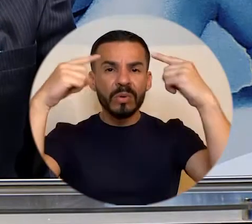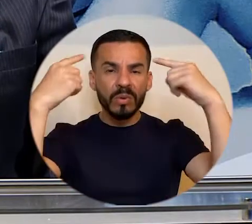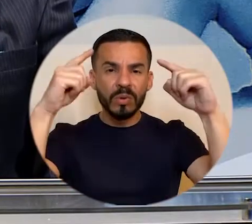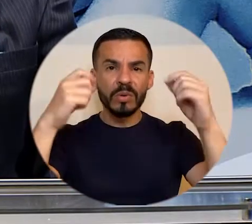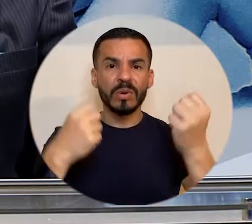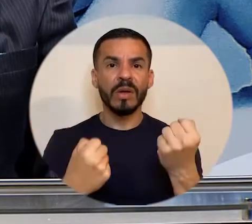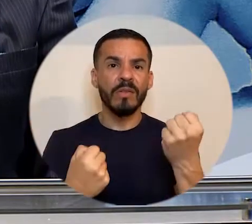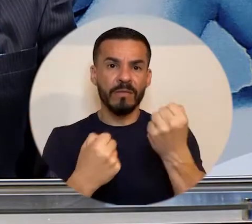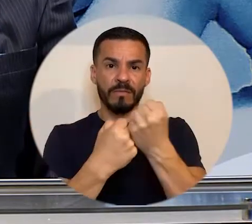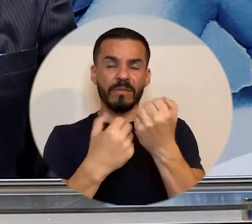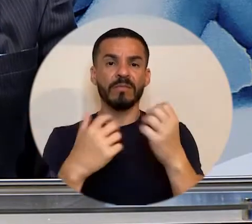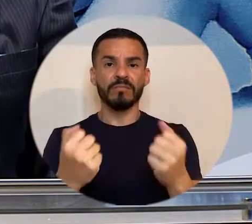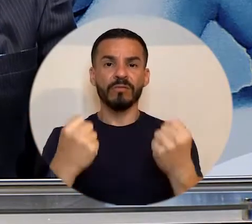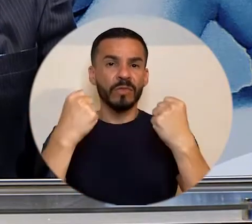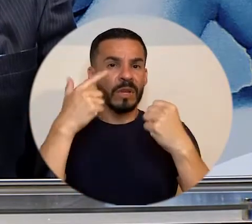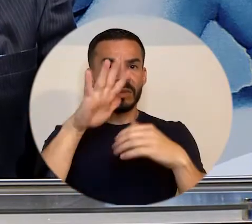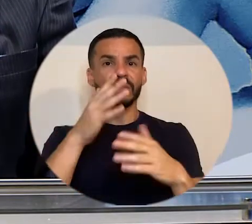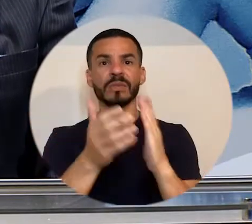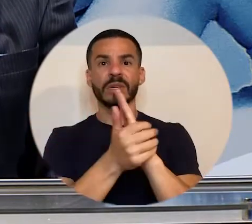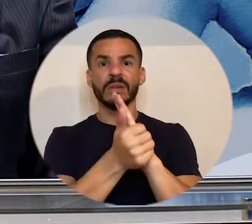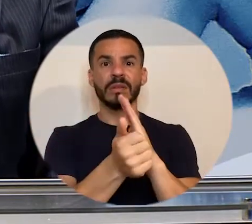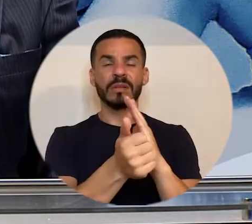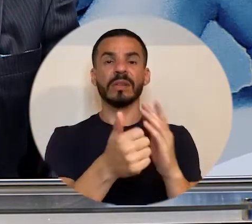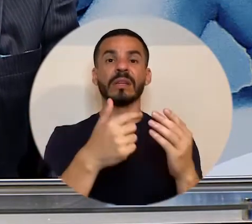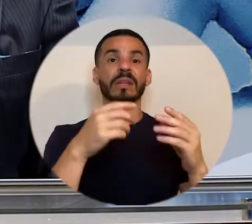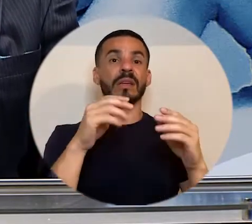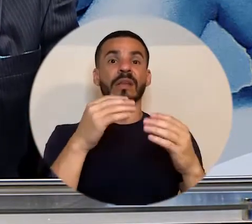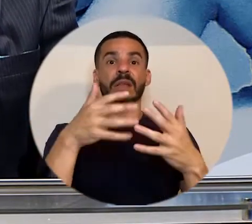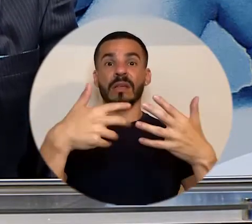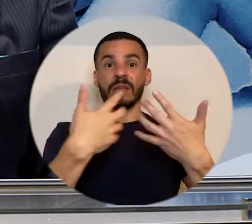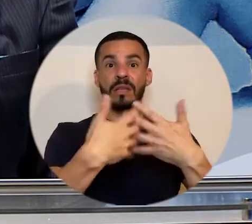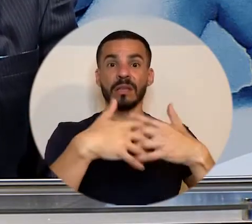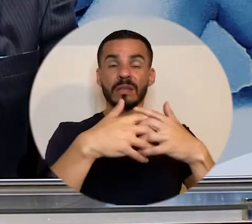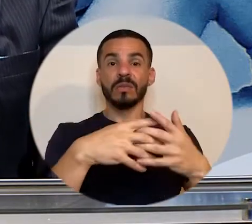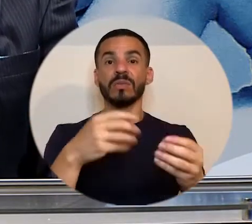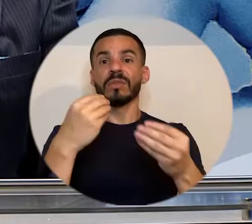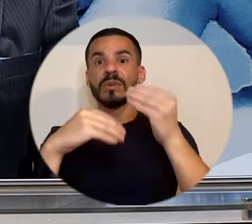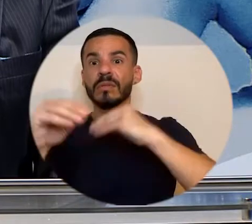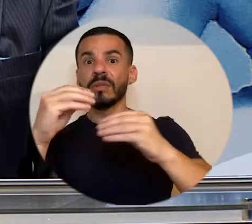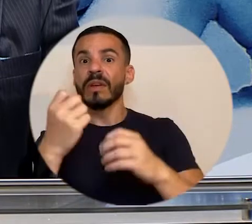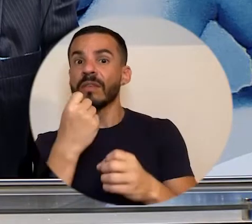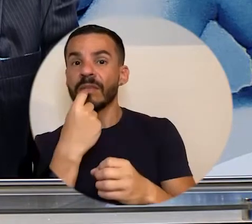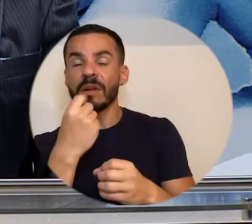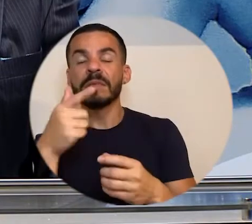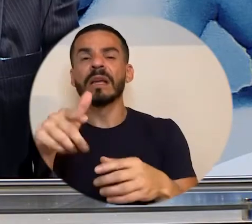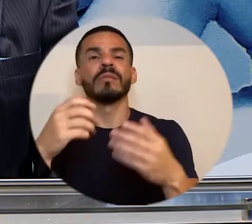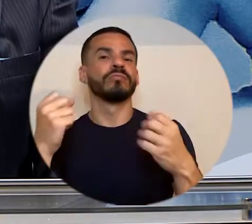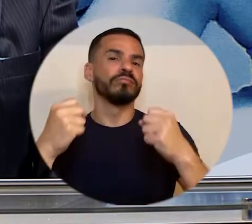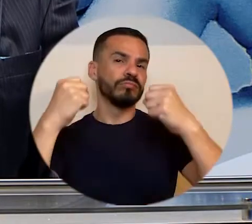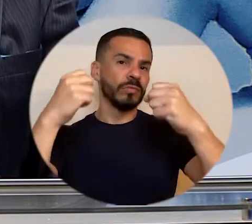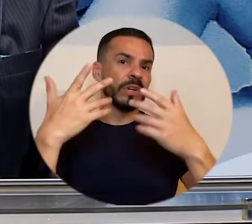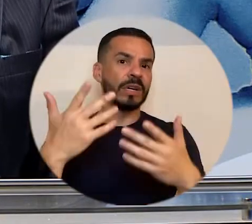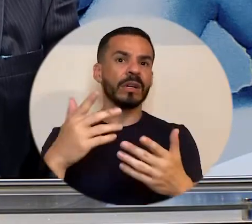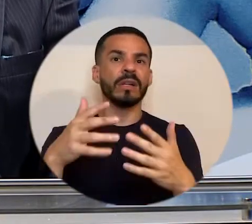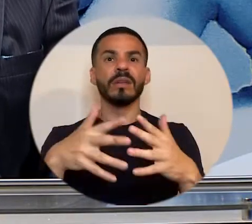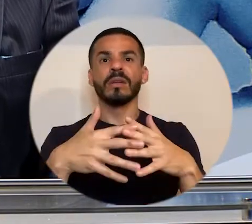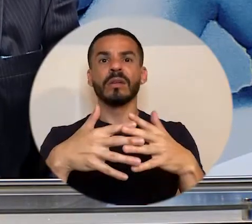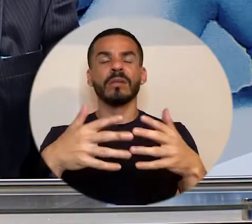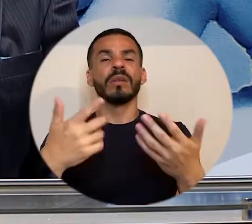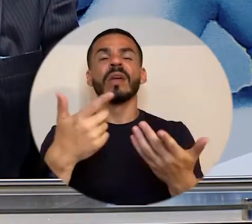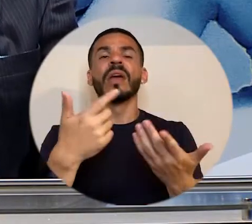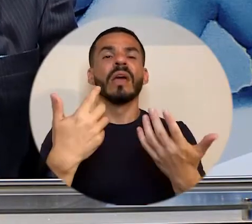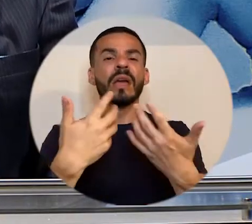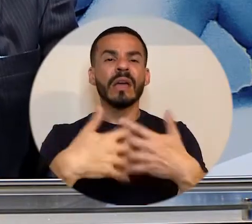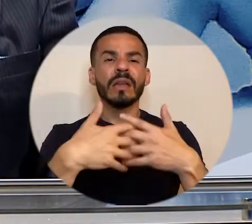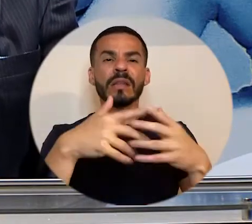grupo que logró fortalecer sus capacidades. La industria fármica es claro que tiene una ventaja competitiva muy fuerte, es claro que la